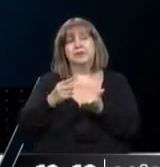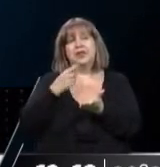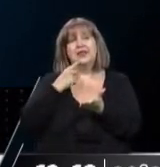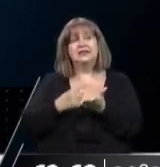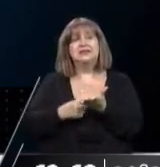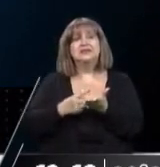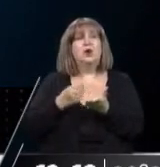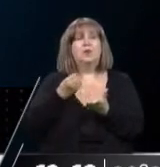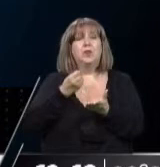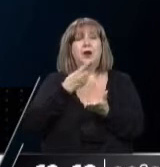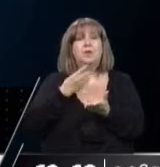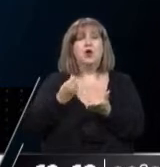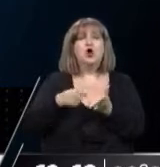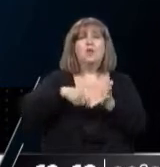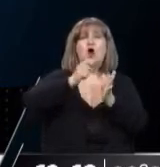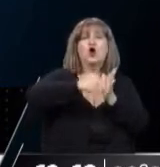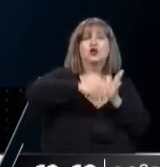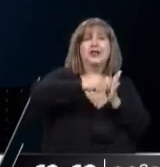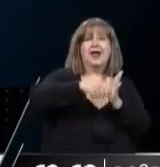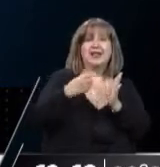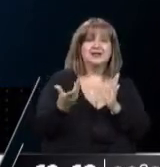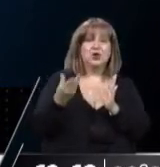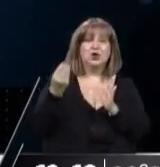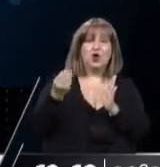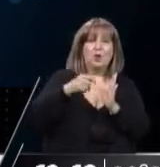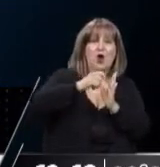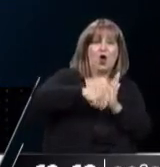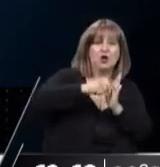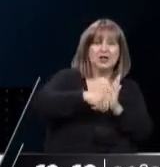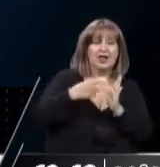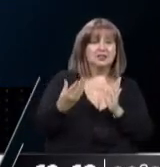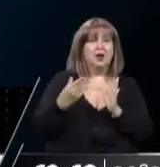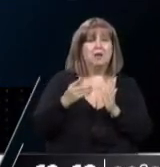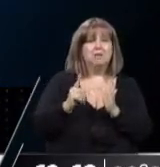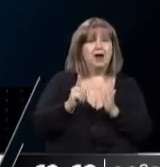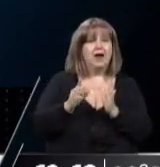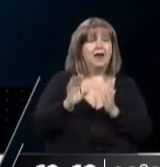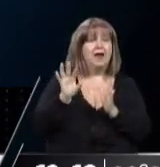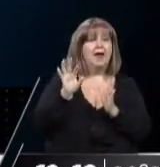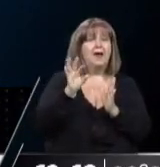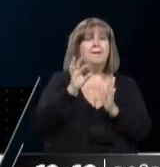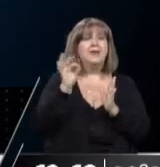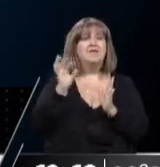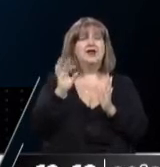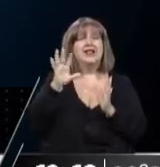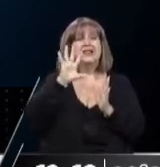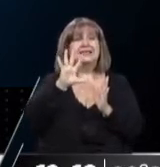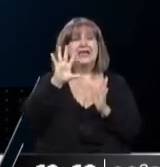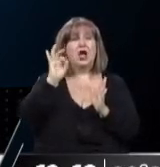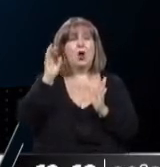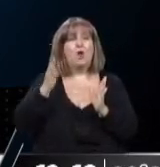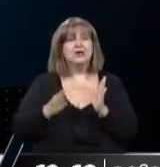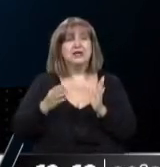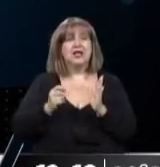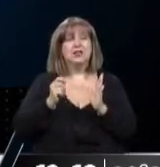el sistema de contrataciones de manera de que tengan una preferencia de hasta el 5% en